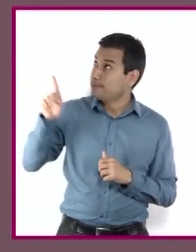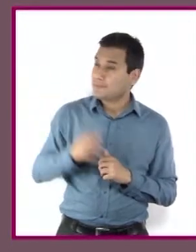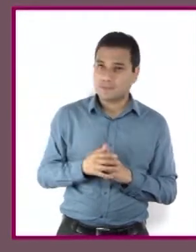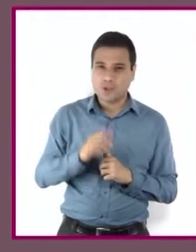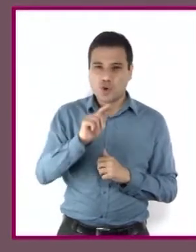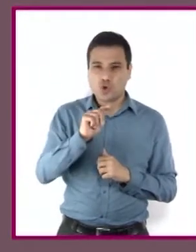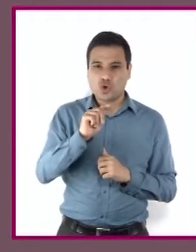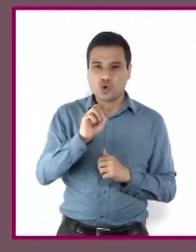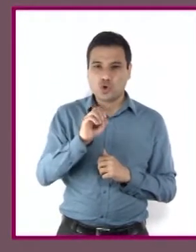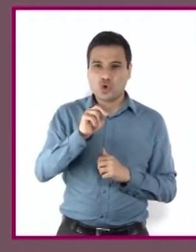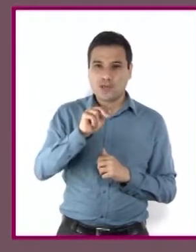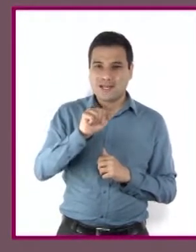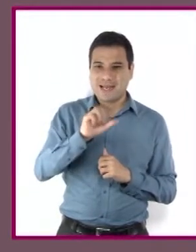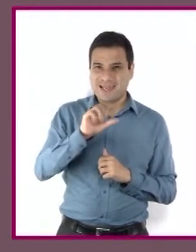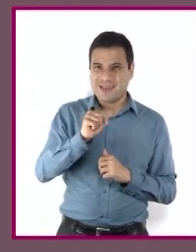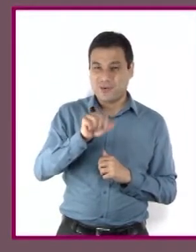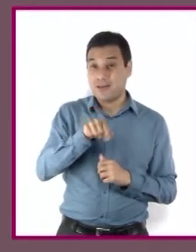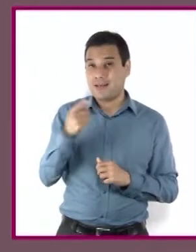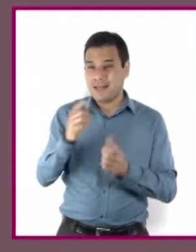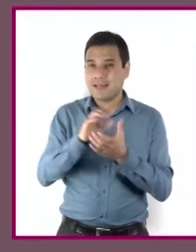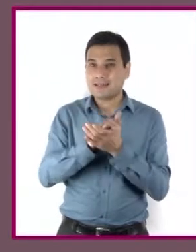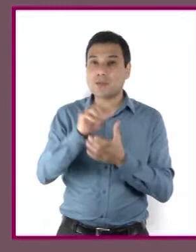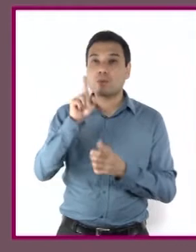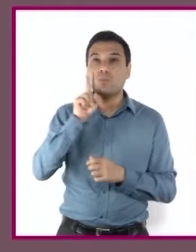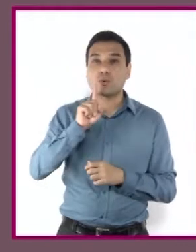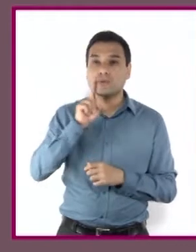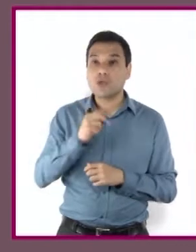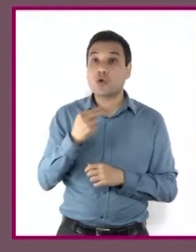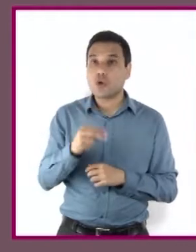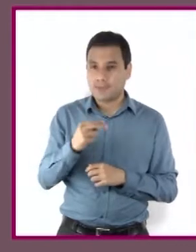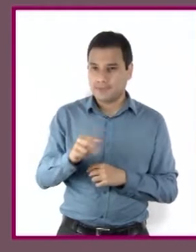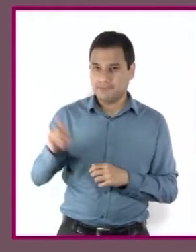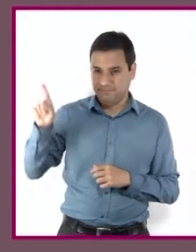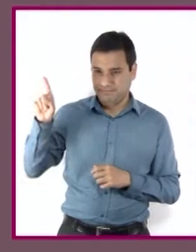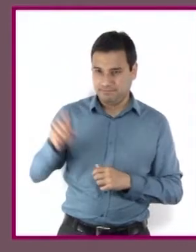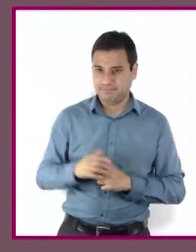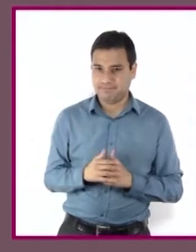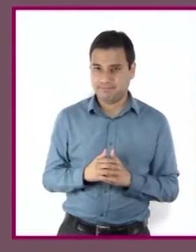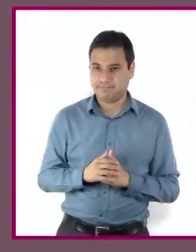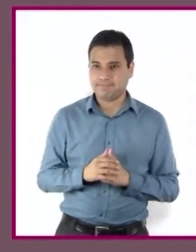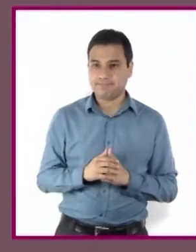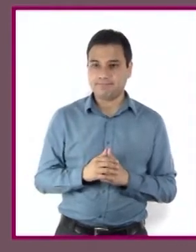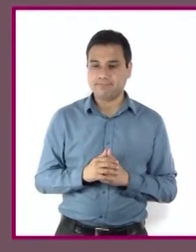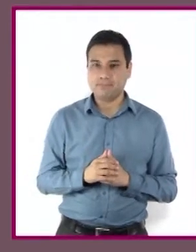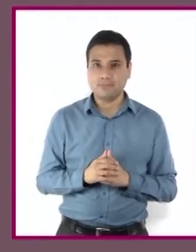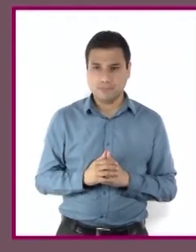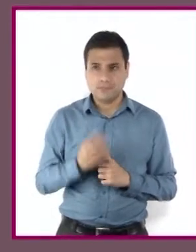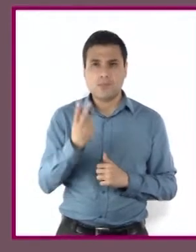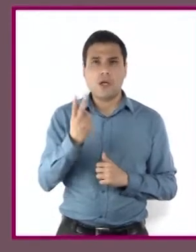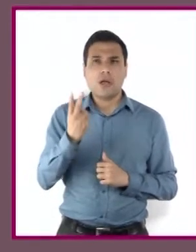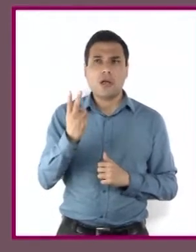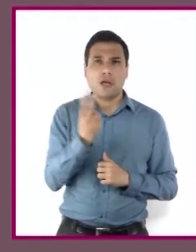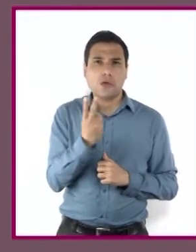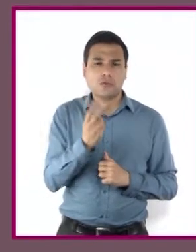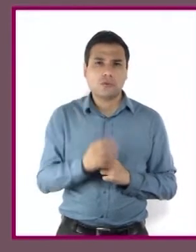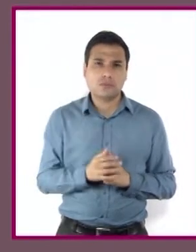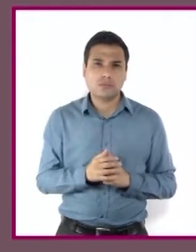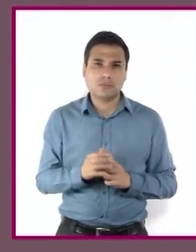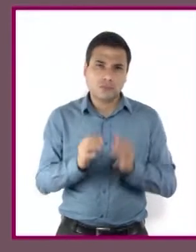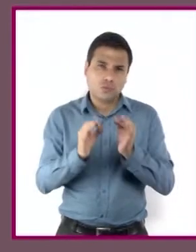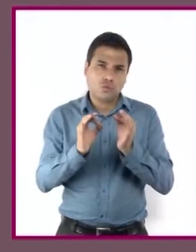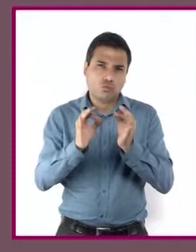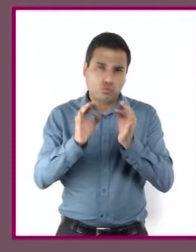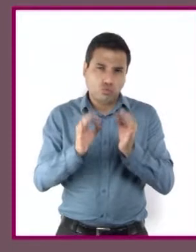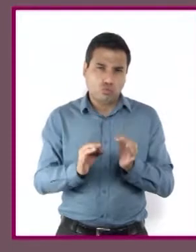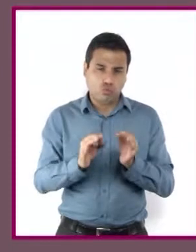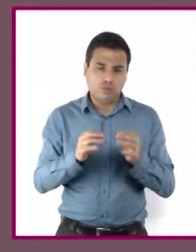por mujer a Tonacacíhuatl, o por otro nombre, Cachequecatl, los cuales se criaron y estuvieron siempre en el treceno